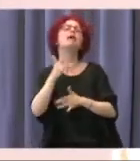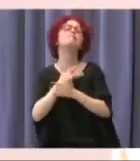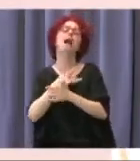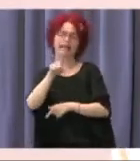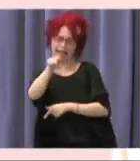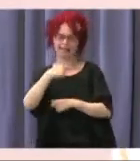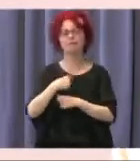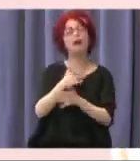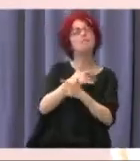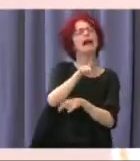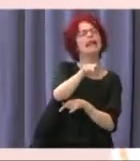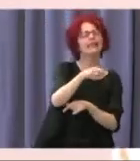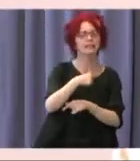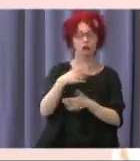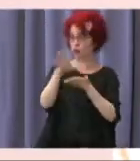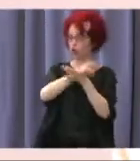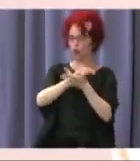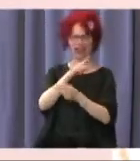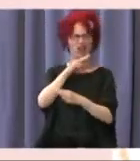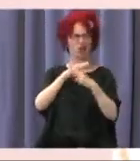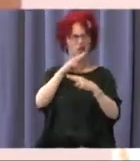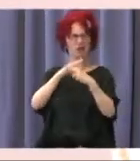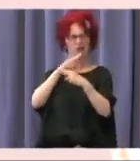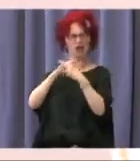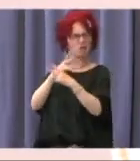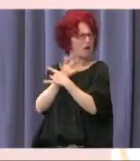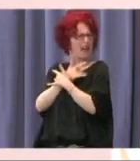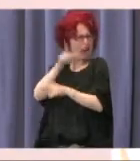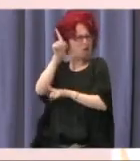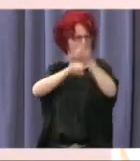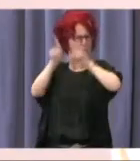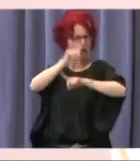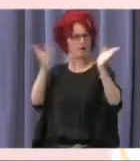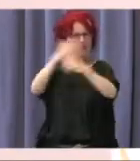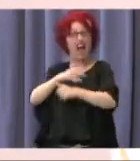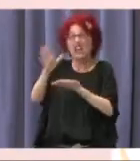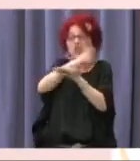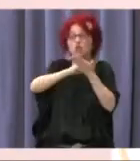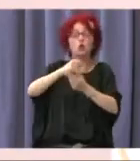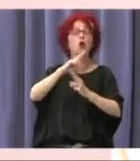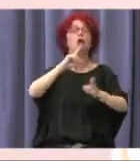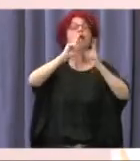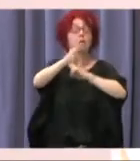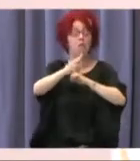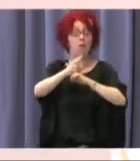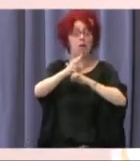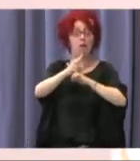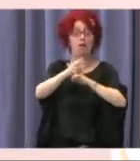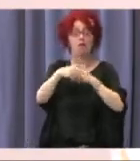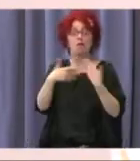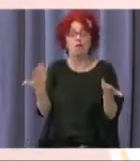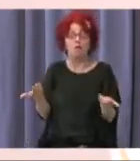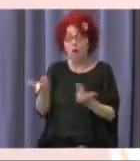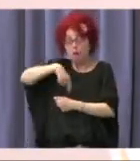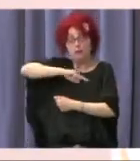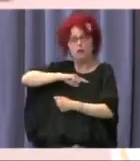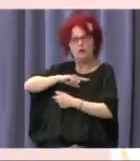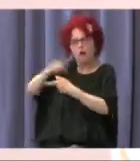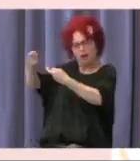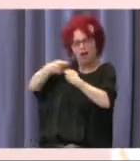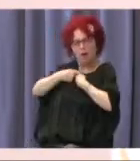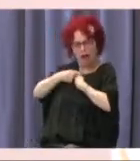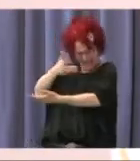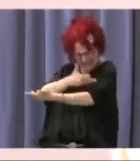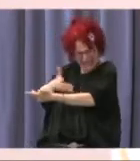ahora a ti. Mari, o sea, todas somos Mari para él. No tiene ningún problema. Y todas le contestamos, porque hemos aprendido a responder al